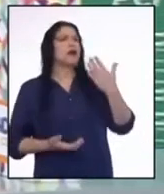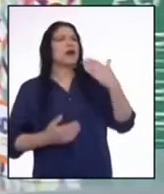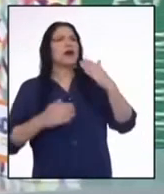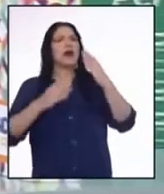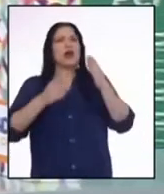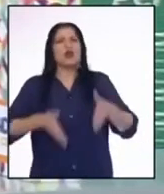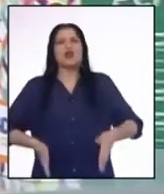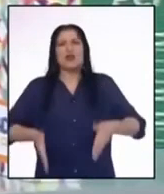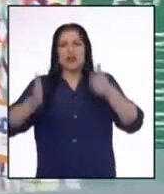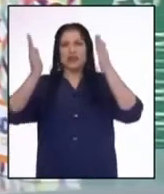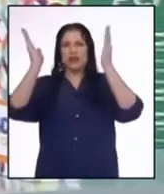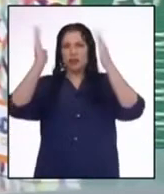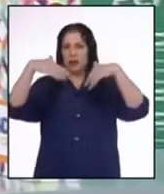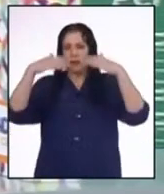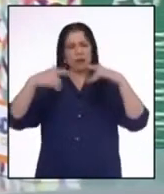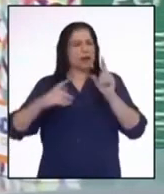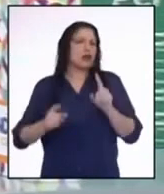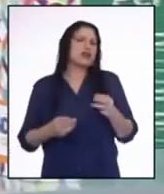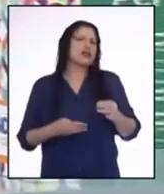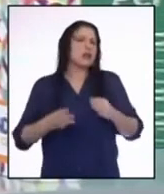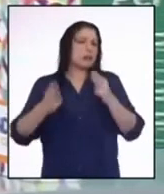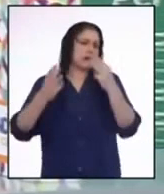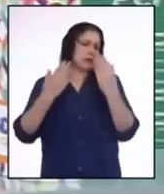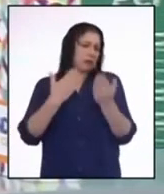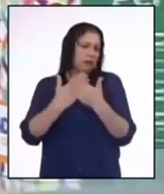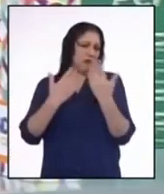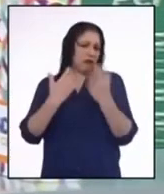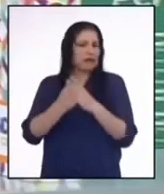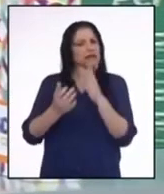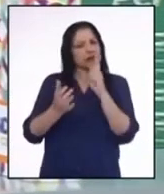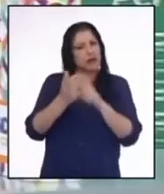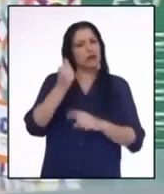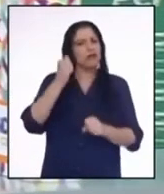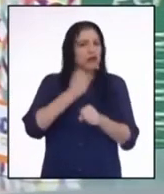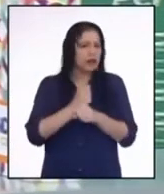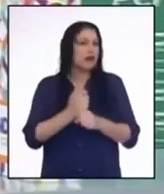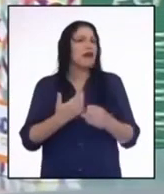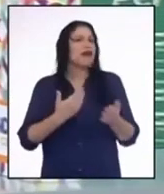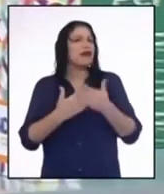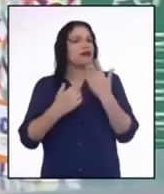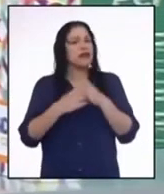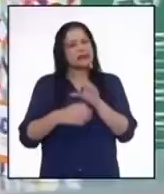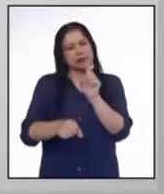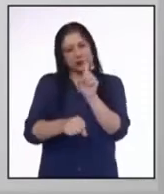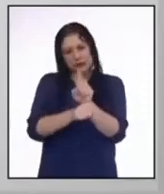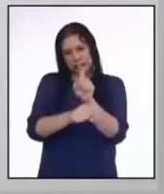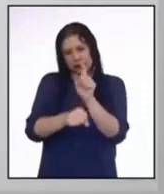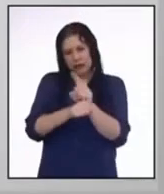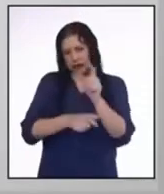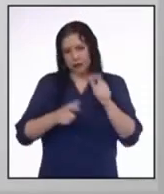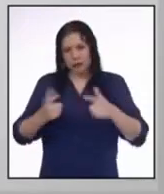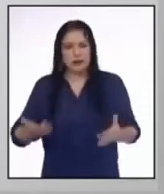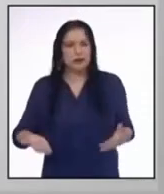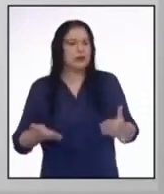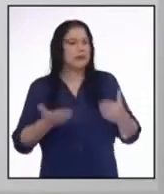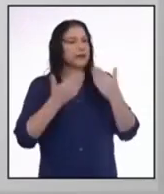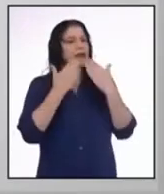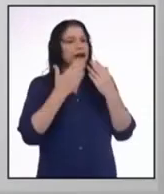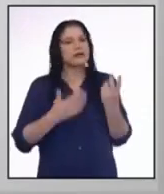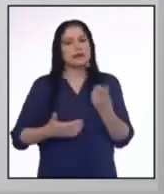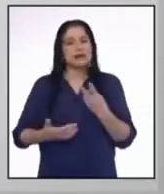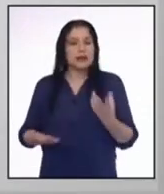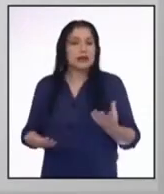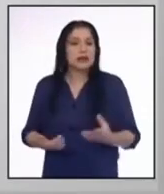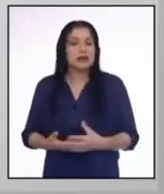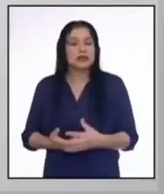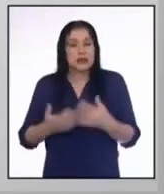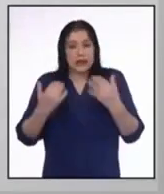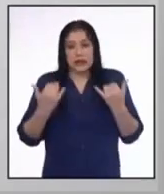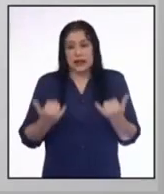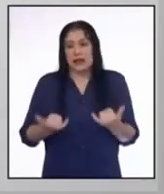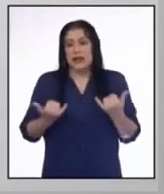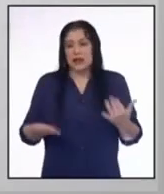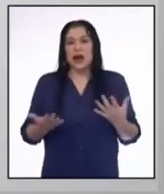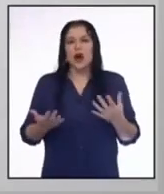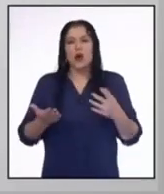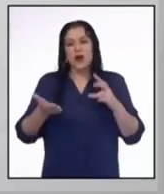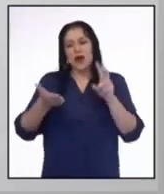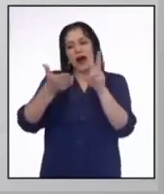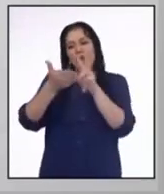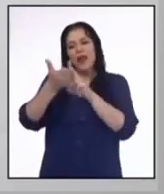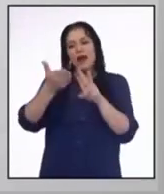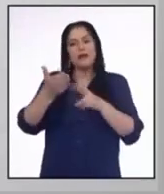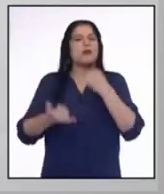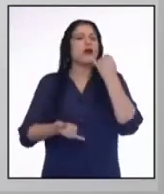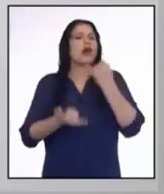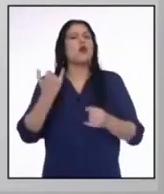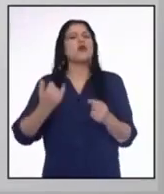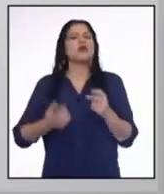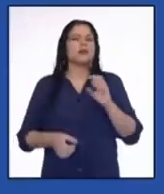edificios colapsan. Es el método más simple, confiable y fácil de enseñar a las personas. Gracias, chicos. Y ahora leamos